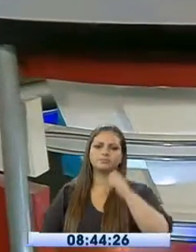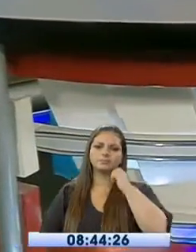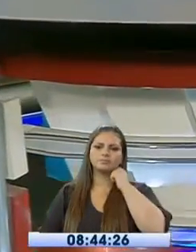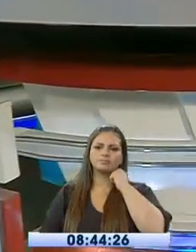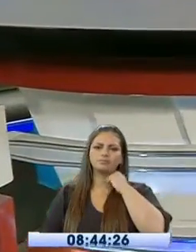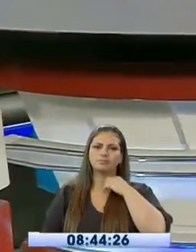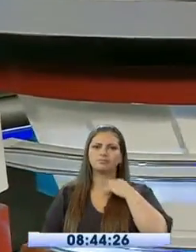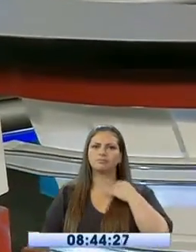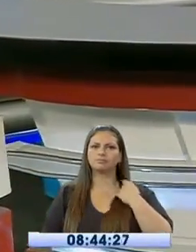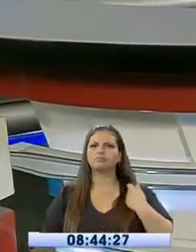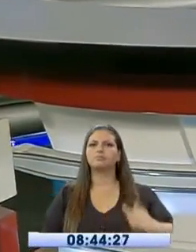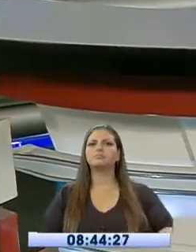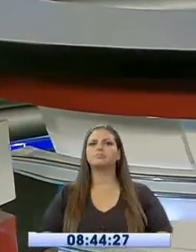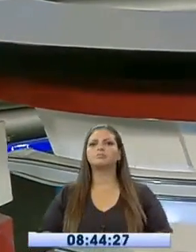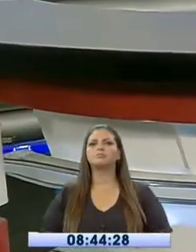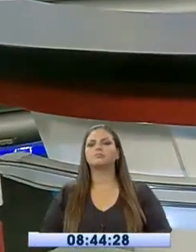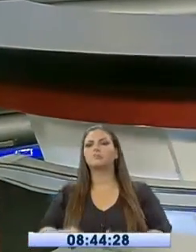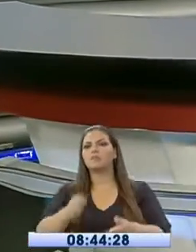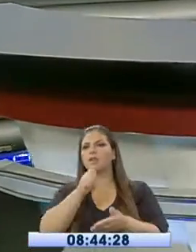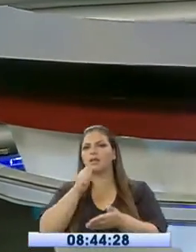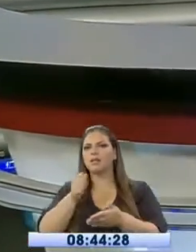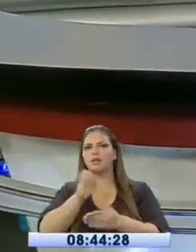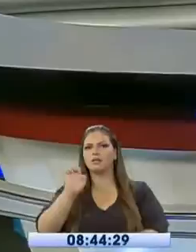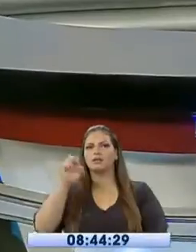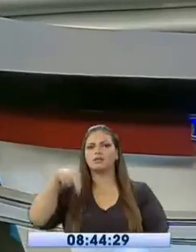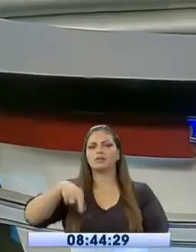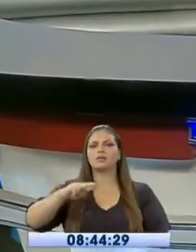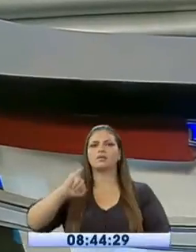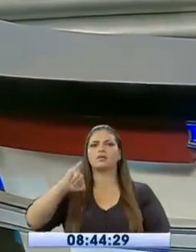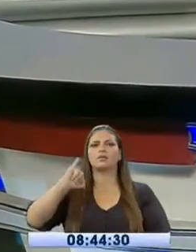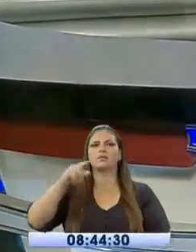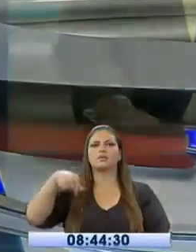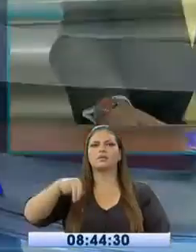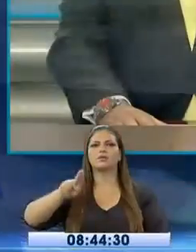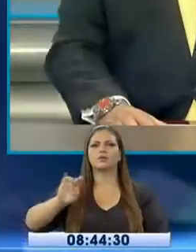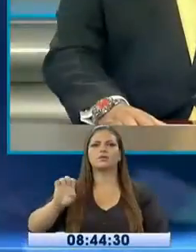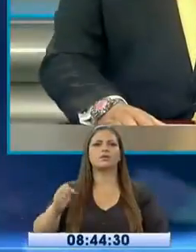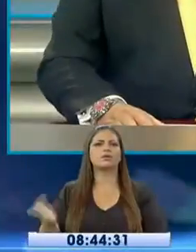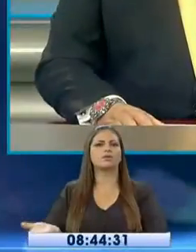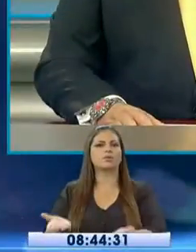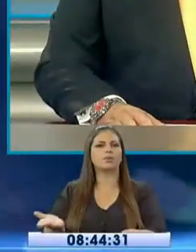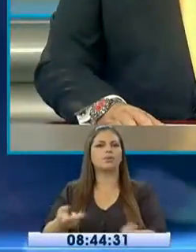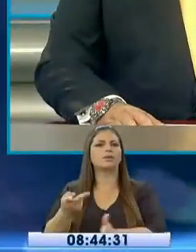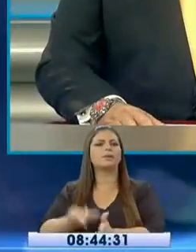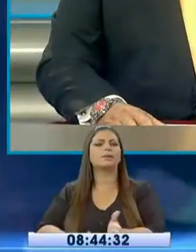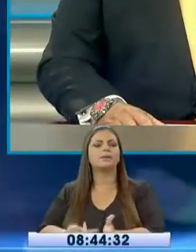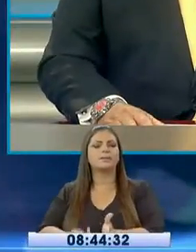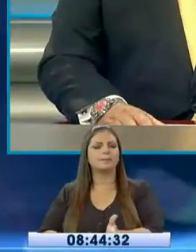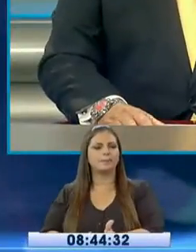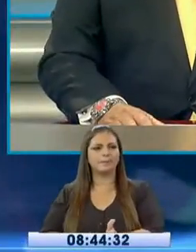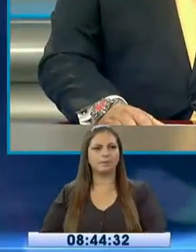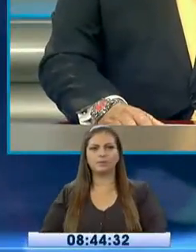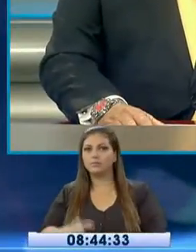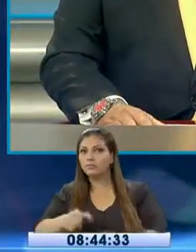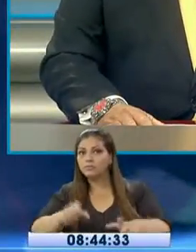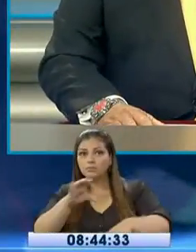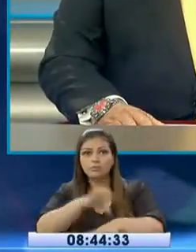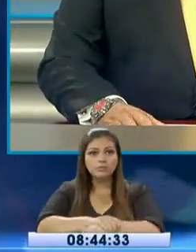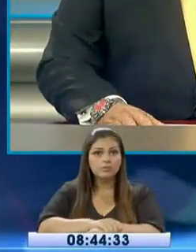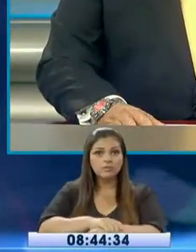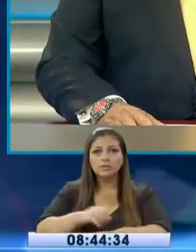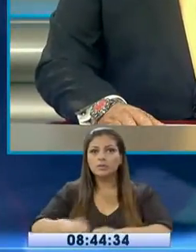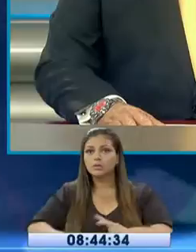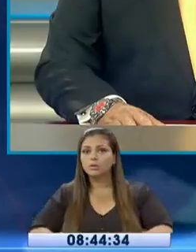Inmediatamente nos conectamos con Enrique Muñoz, que nos dé detalle del sitio que se encuentra, cómo va ese operativo, detenidos o no, si hay